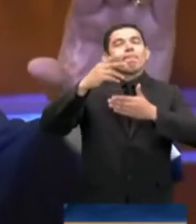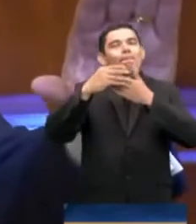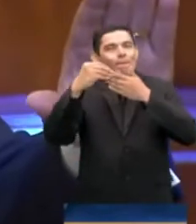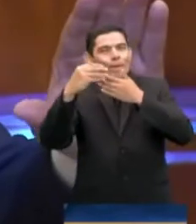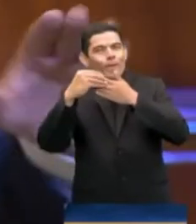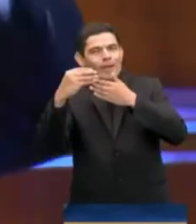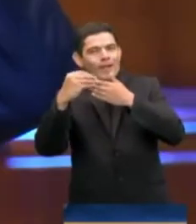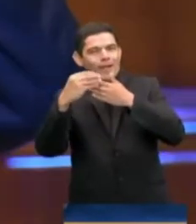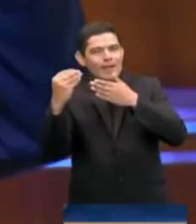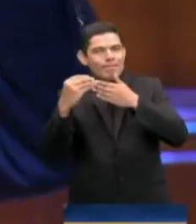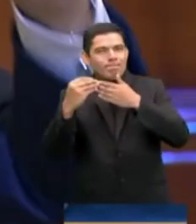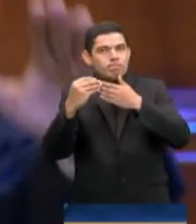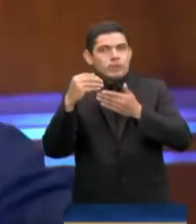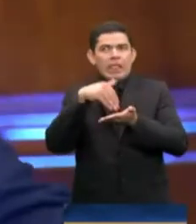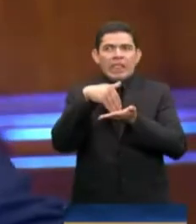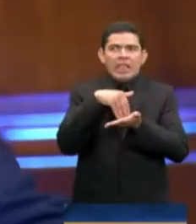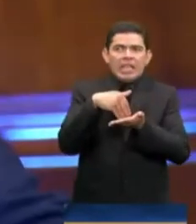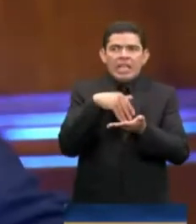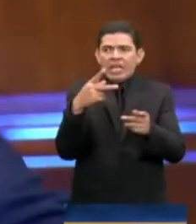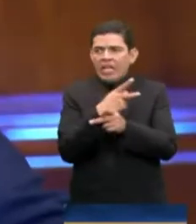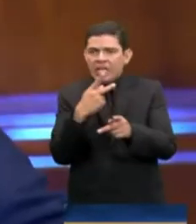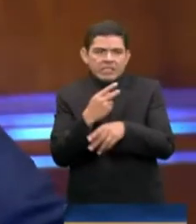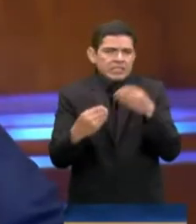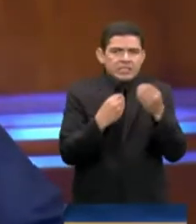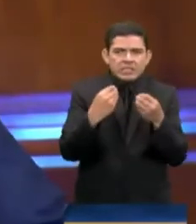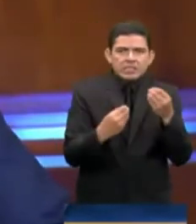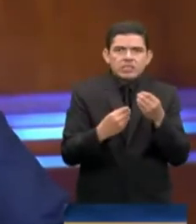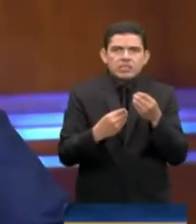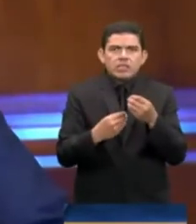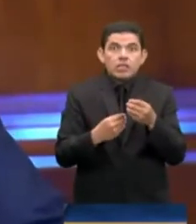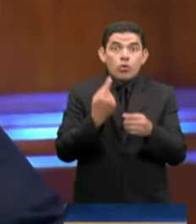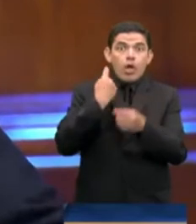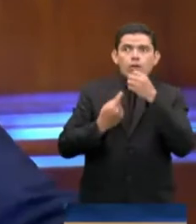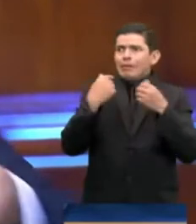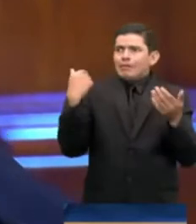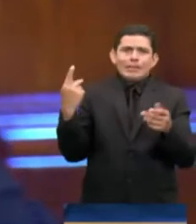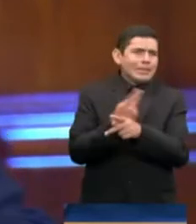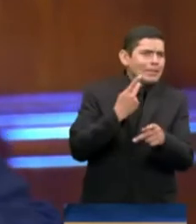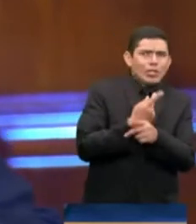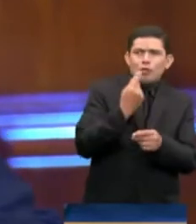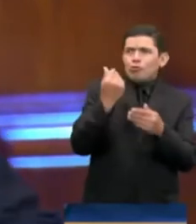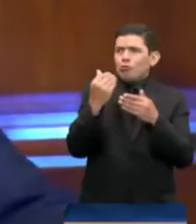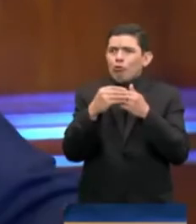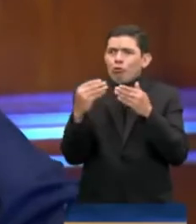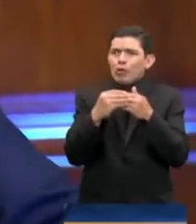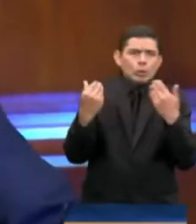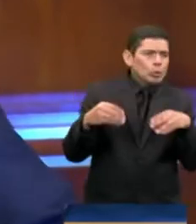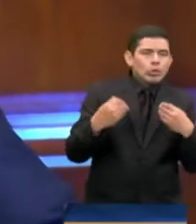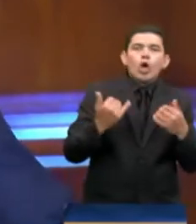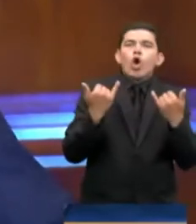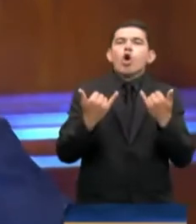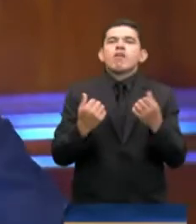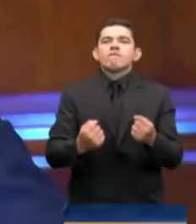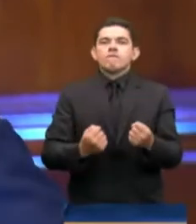dolarización, lejos de estar en riesgo como lo sentimos hace un año, hoy está más